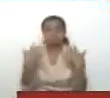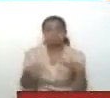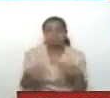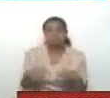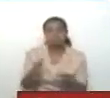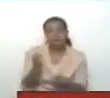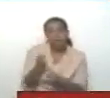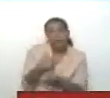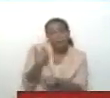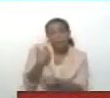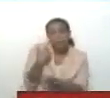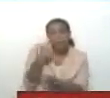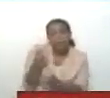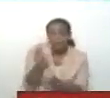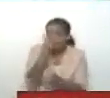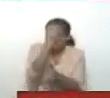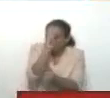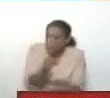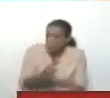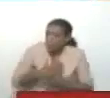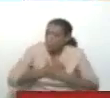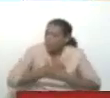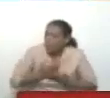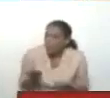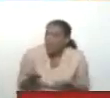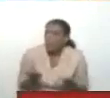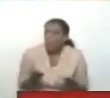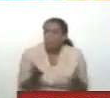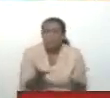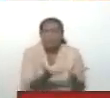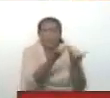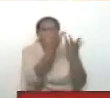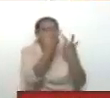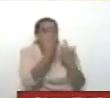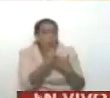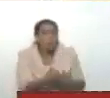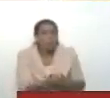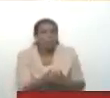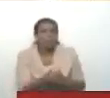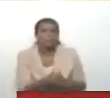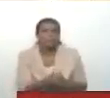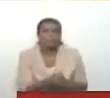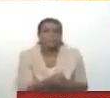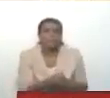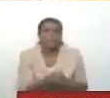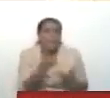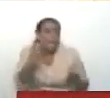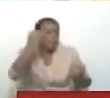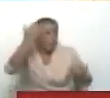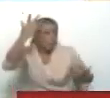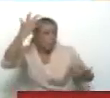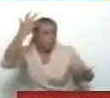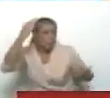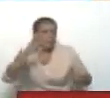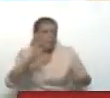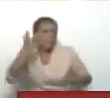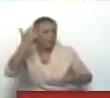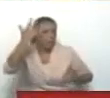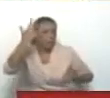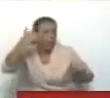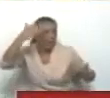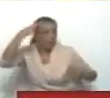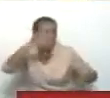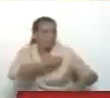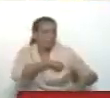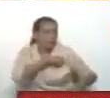a propósito de la devoción, lo que contó el amigo... El andaluz, pues el gaditano, bailador.